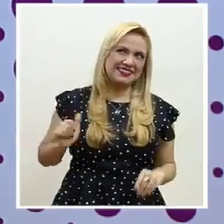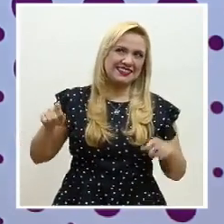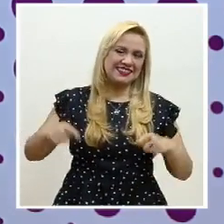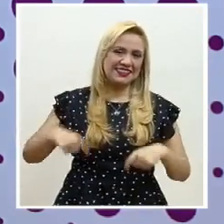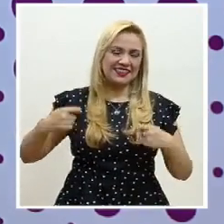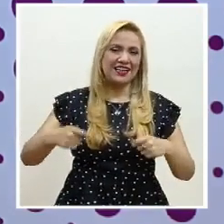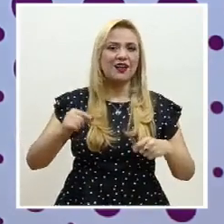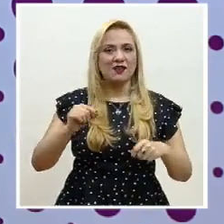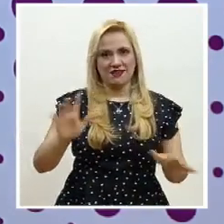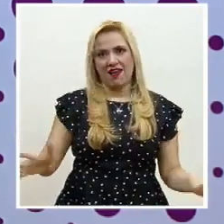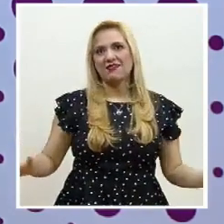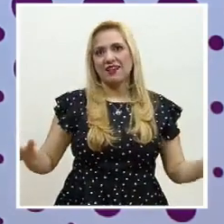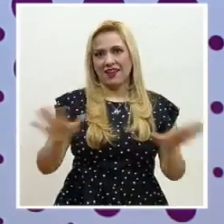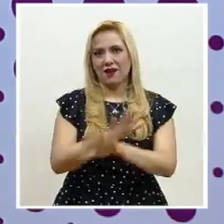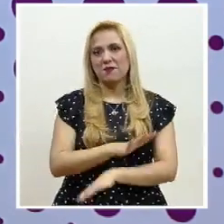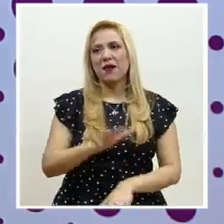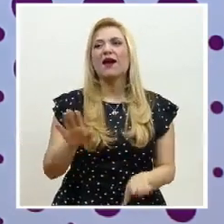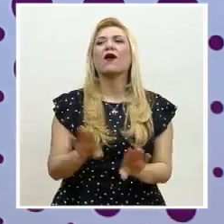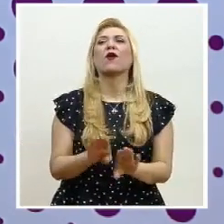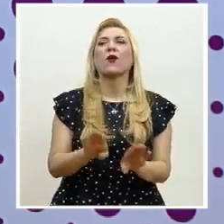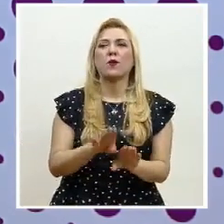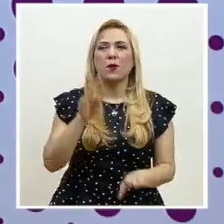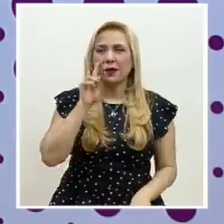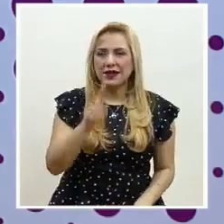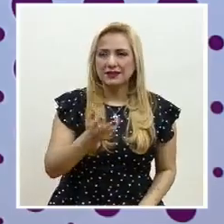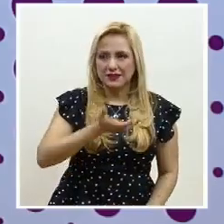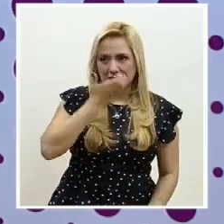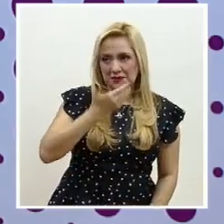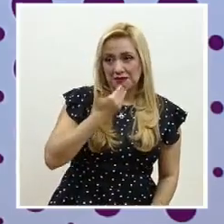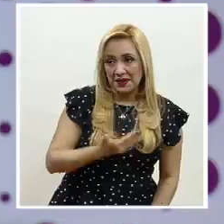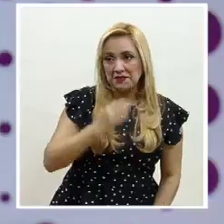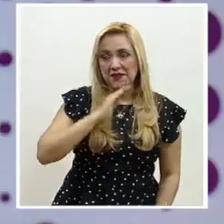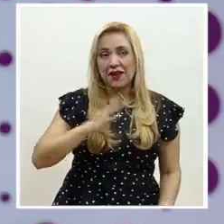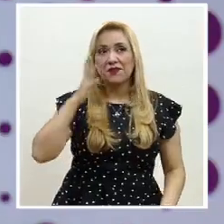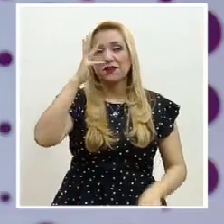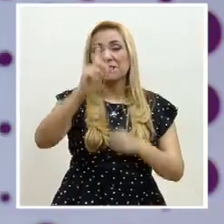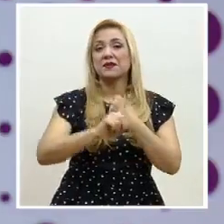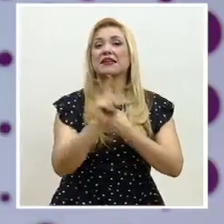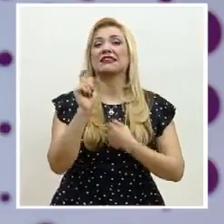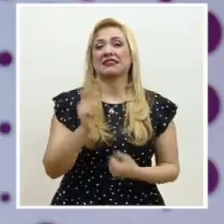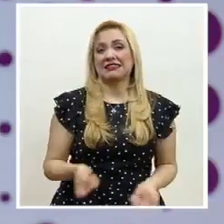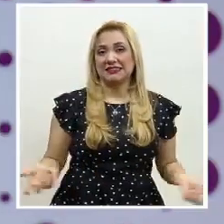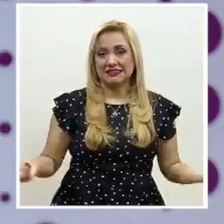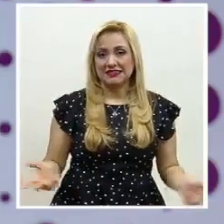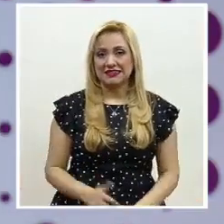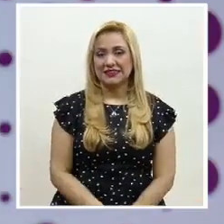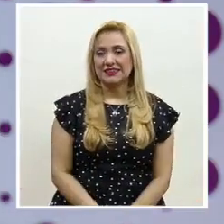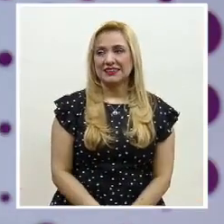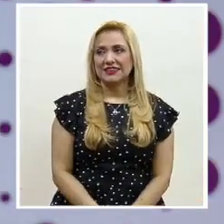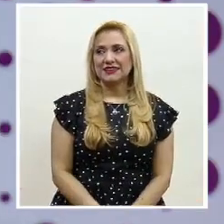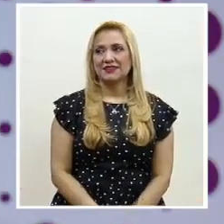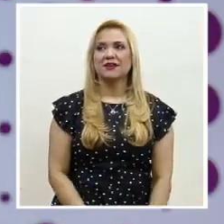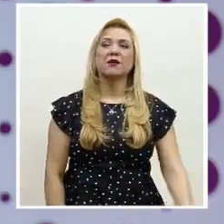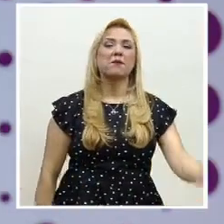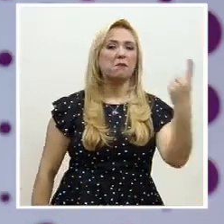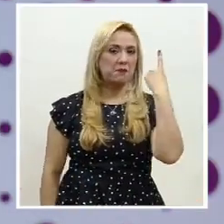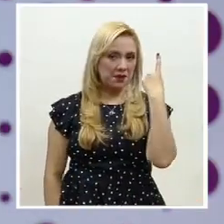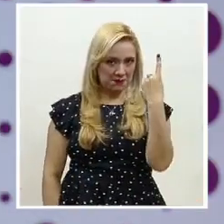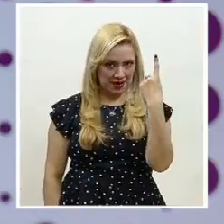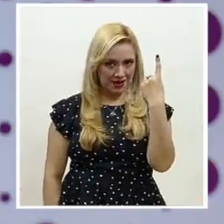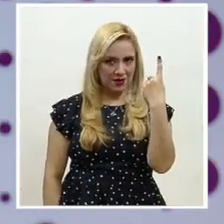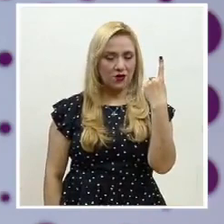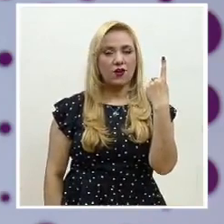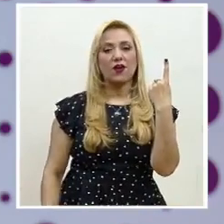reflexión te merece esta práctica? ¿Qué retos tenemos enfrente? Pues, a ver, primero, creo que el